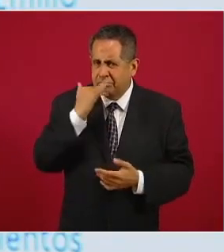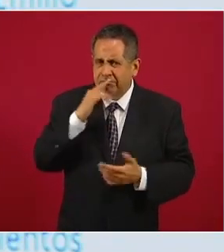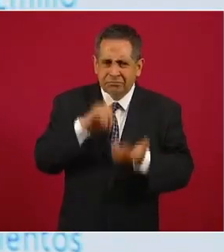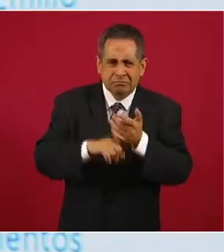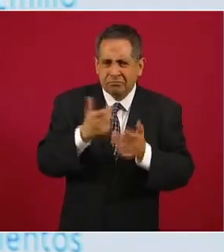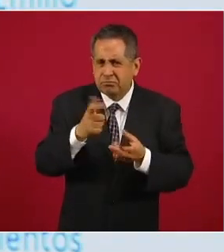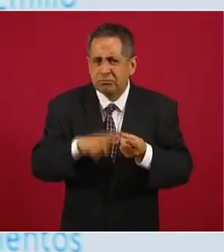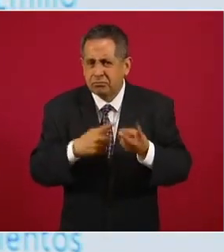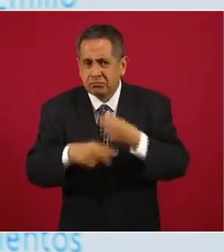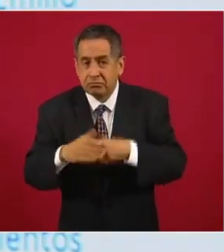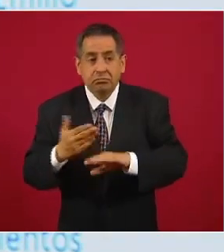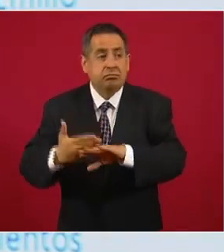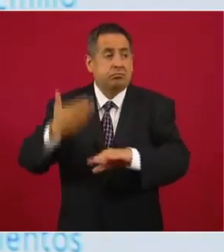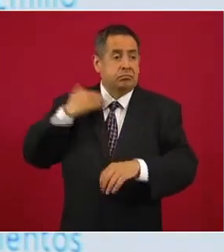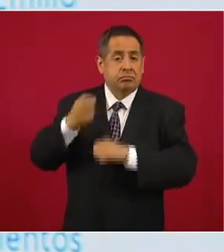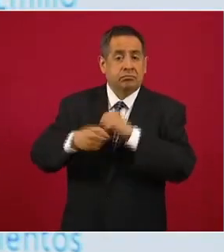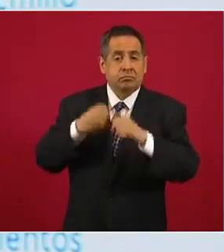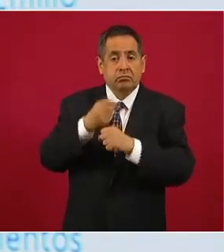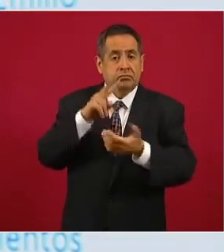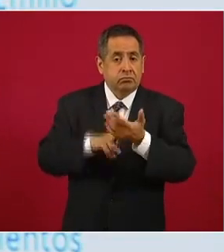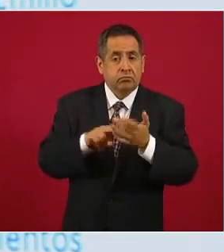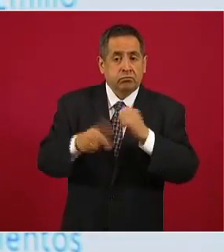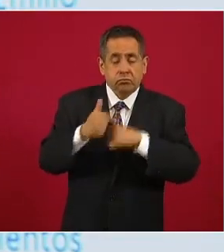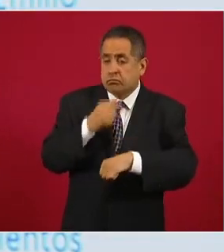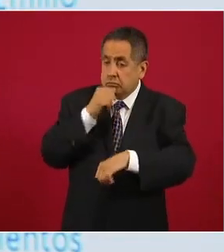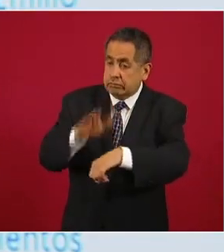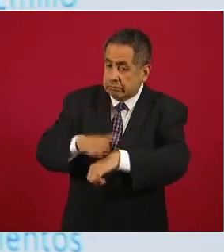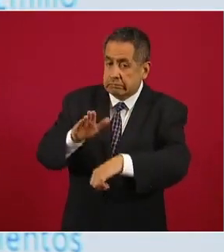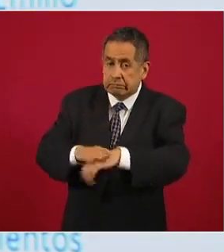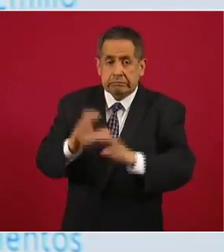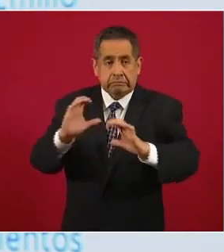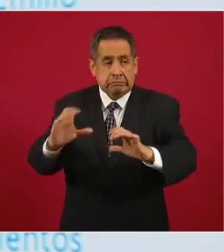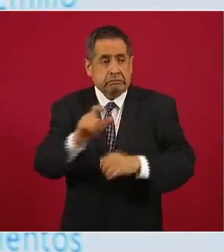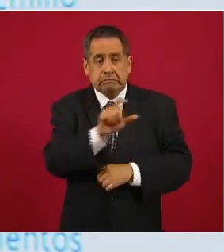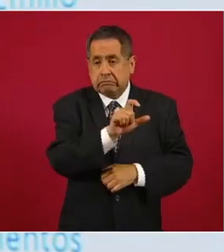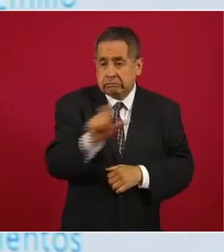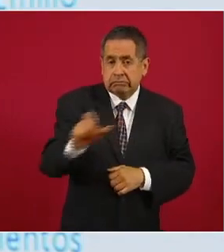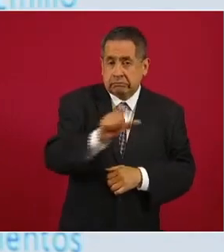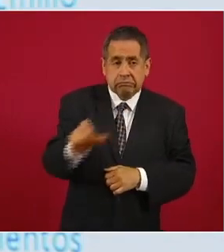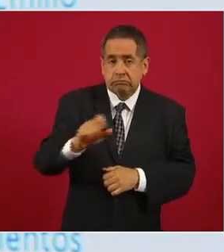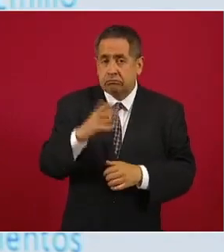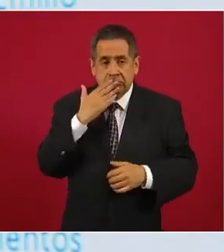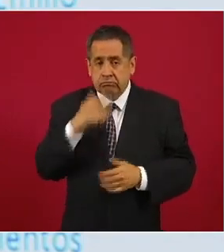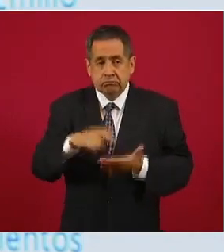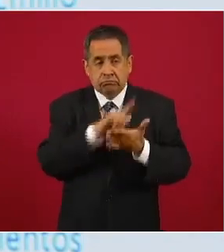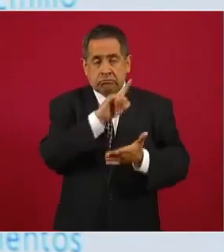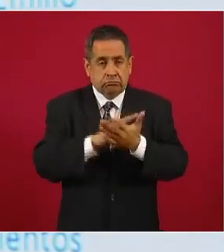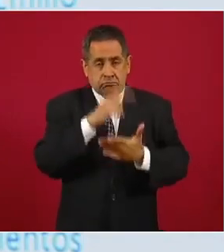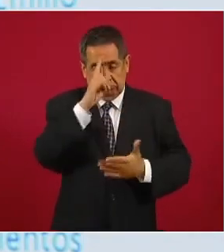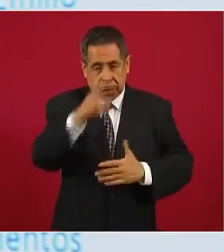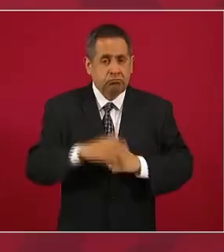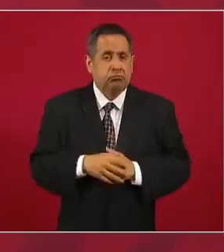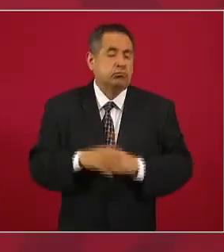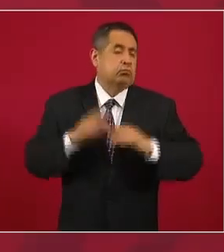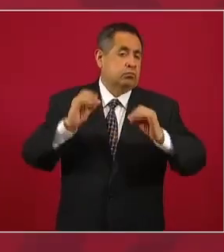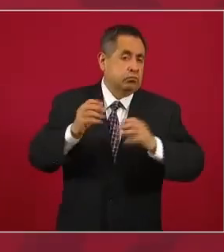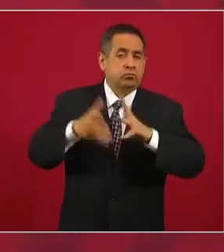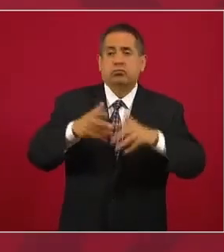2012 sin que ello tuviera consecuencias legales o llevara al